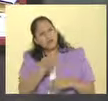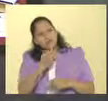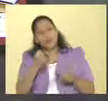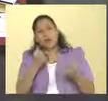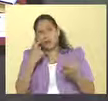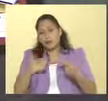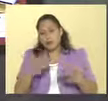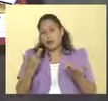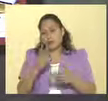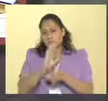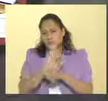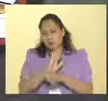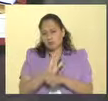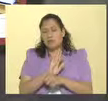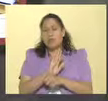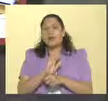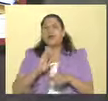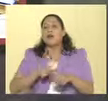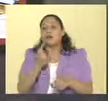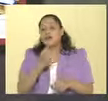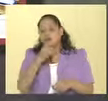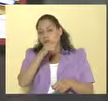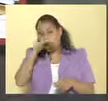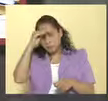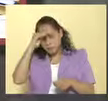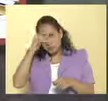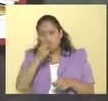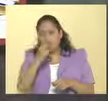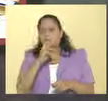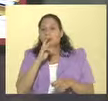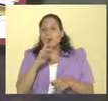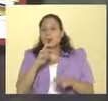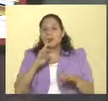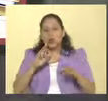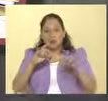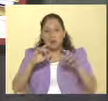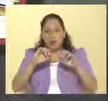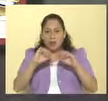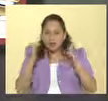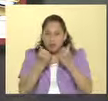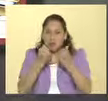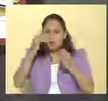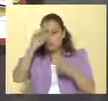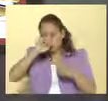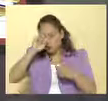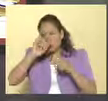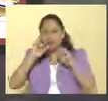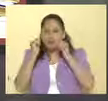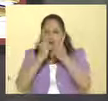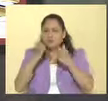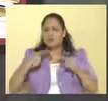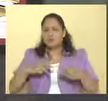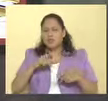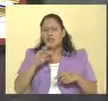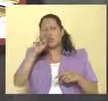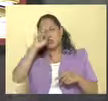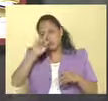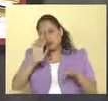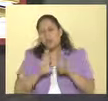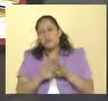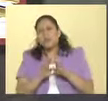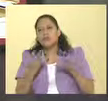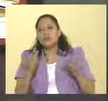hace cine en el sentido de que debería de haber una especie de consejo para que se viera a dónde van,